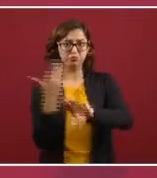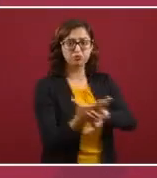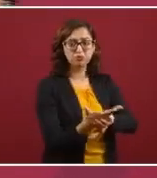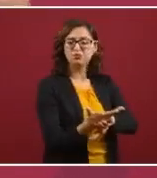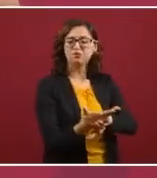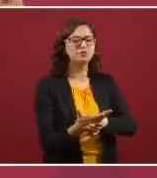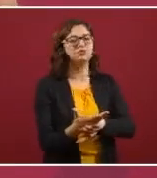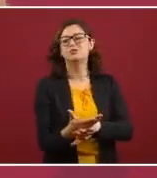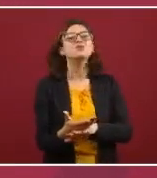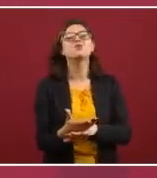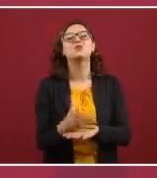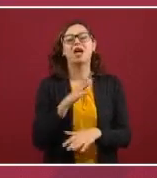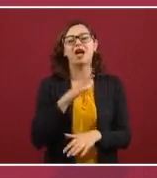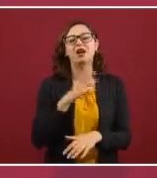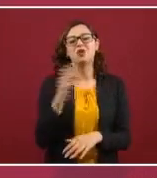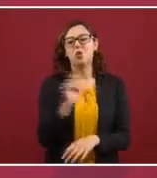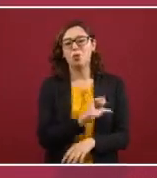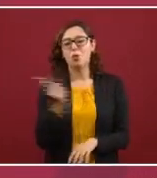para